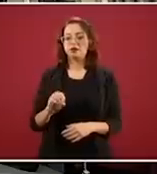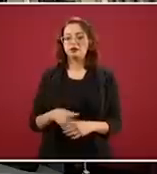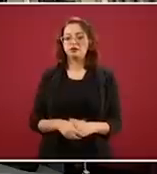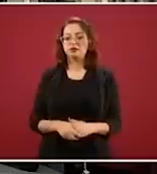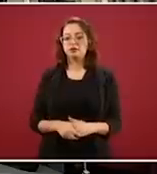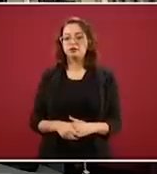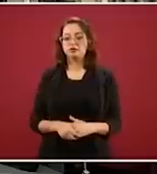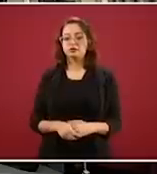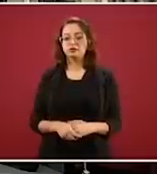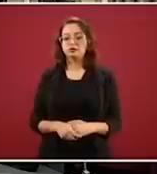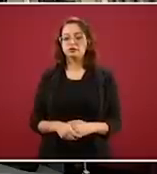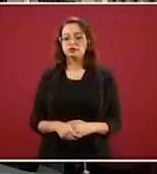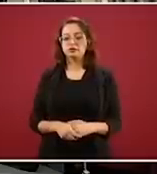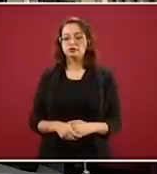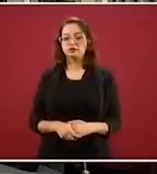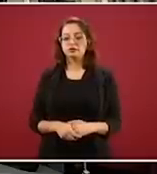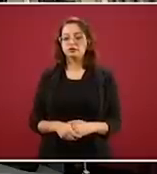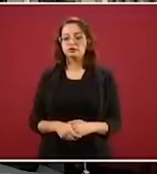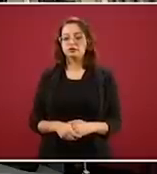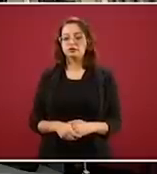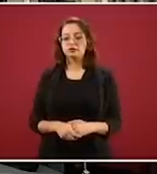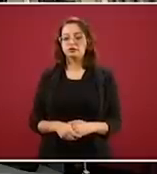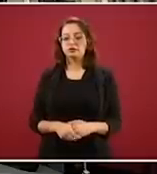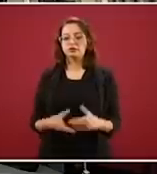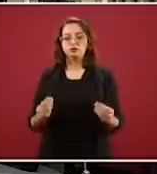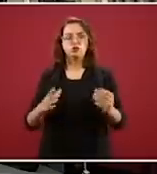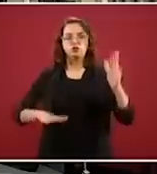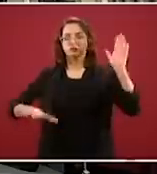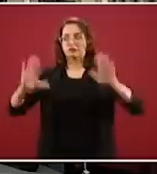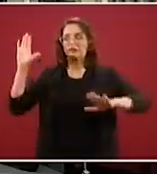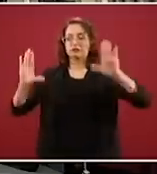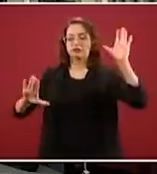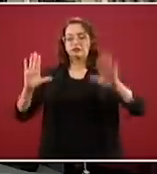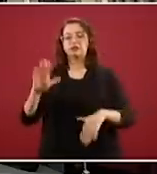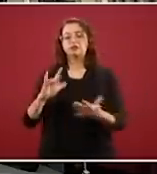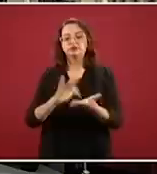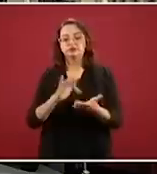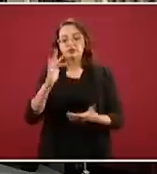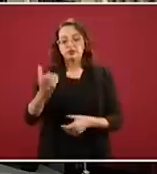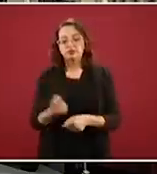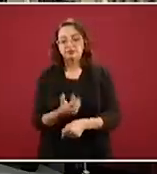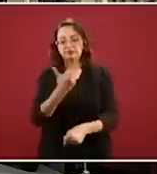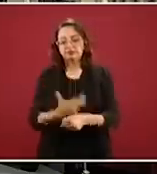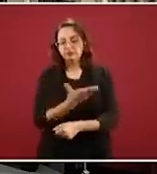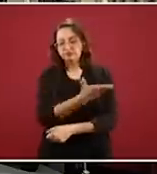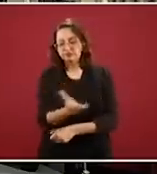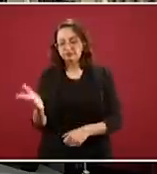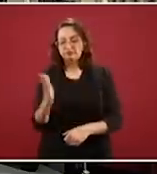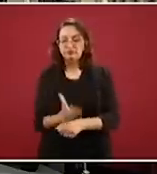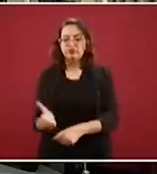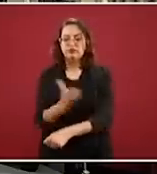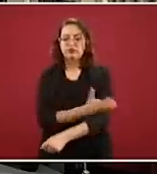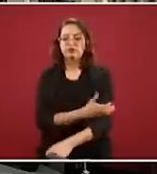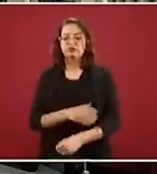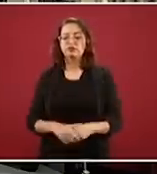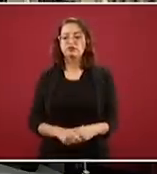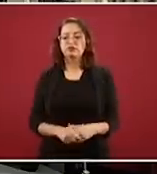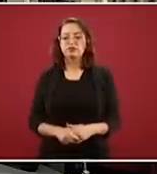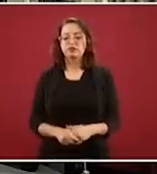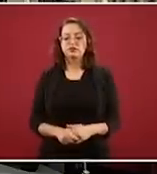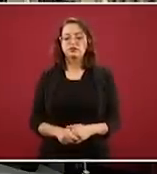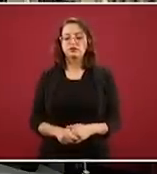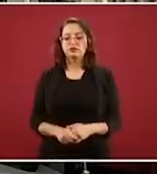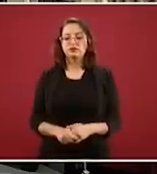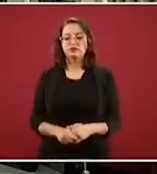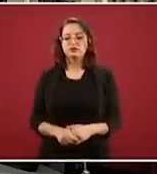Porque es que son muchas manos levantadas, señor presidente. Gracias, señores secretarios, compañeros. Un tema que no